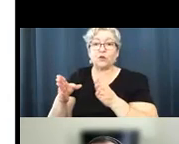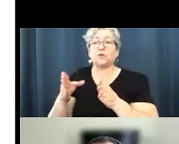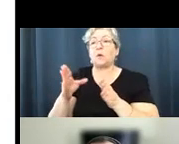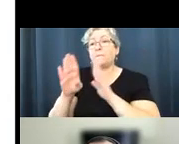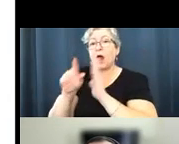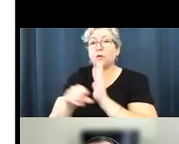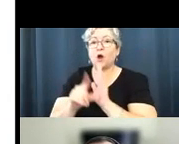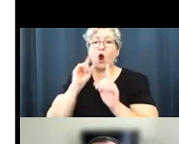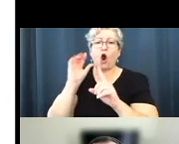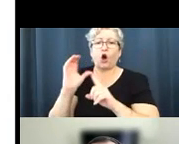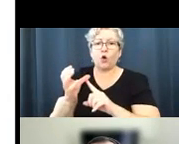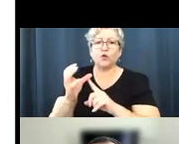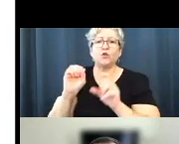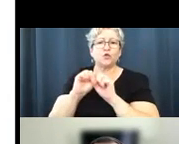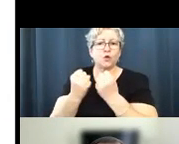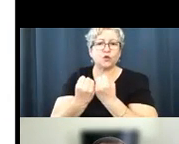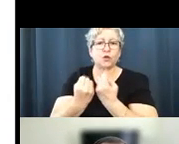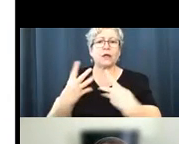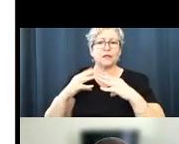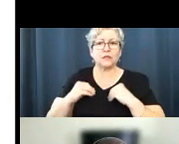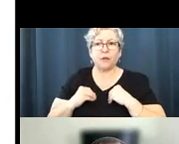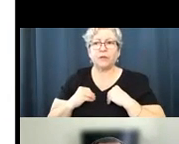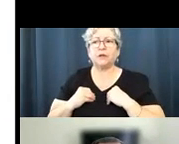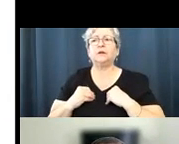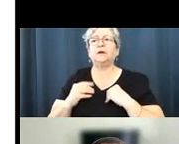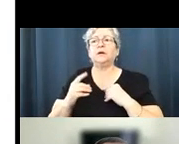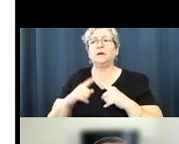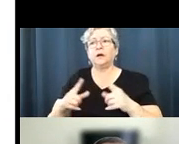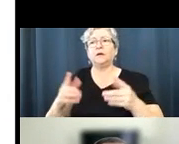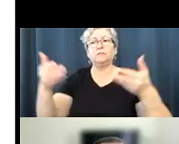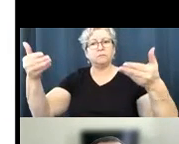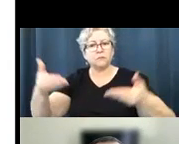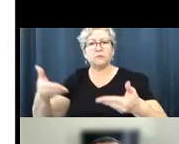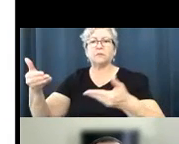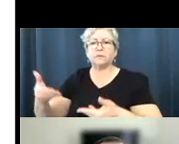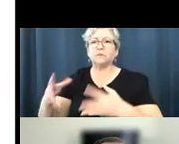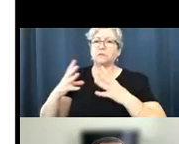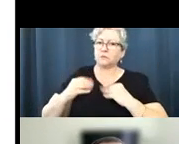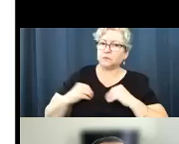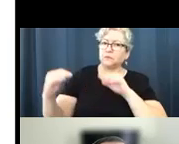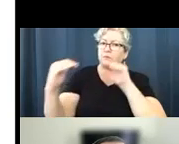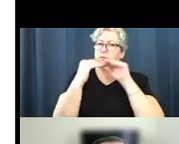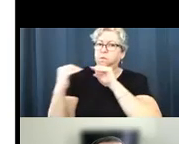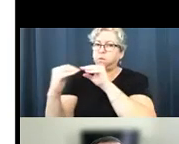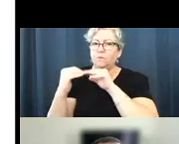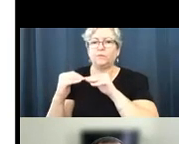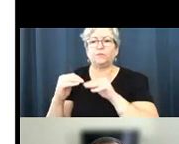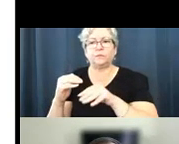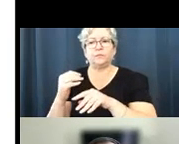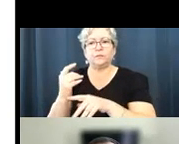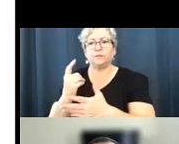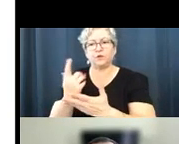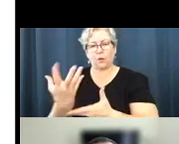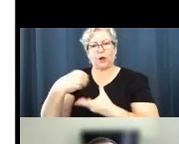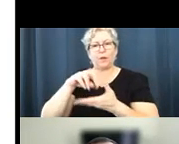organizacional de prácticas donde los distintos trasfondos individuales de personas que tienen distintos trasfondos culturales y sociales están bienvenidos y